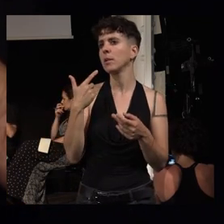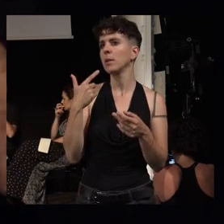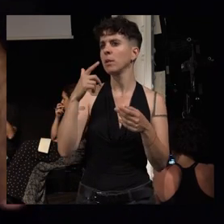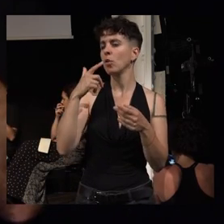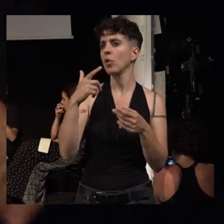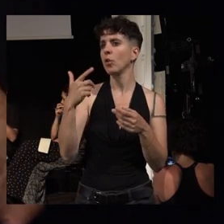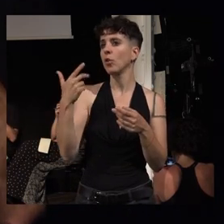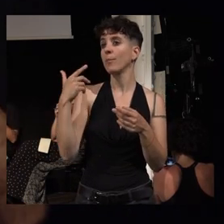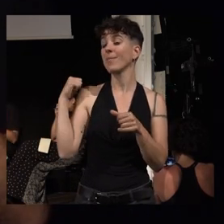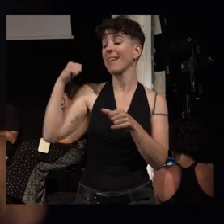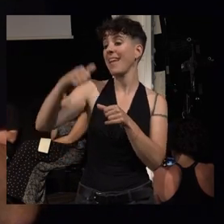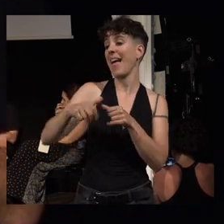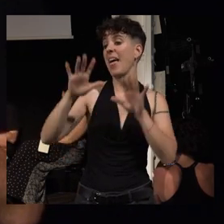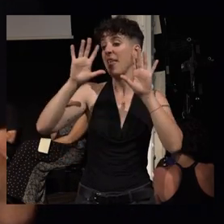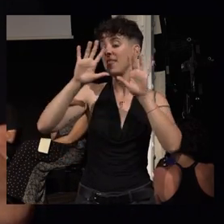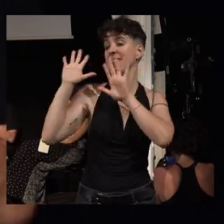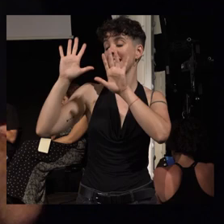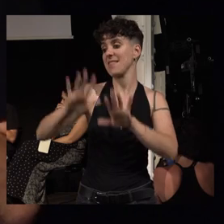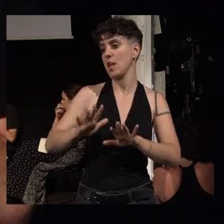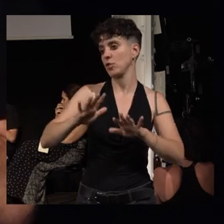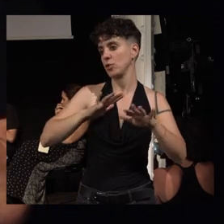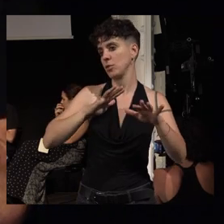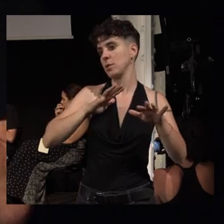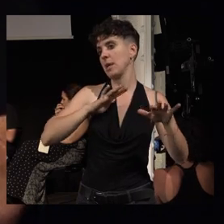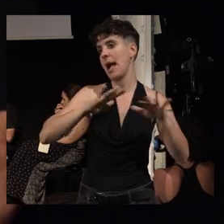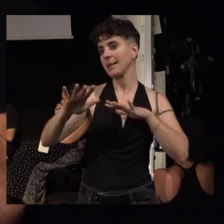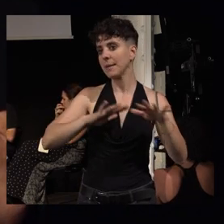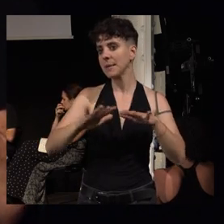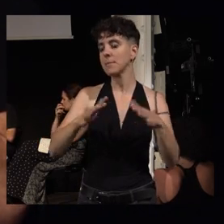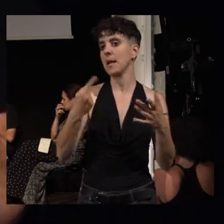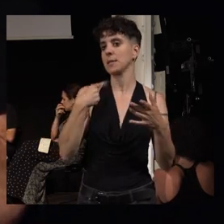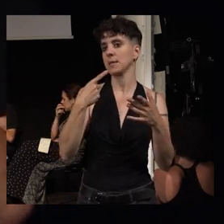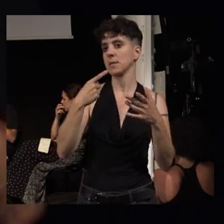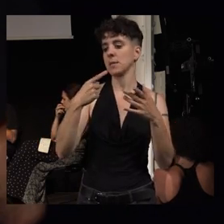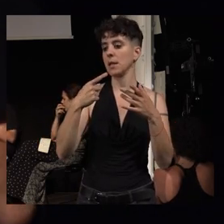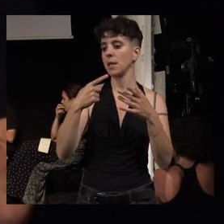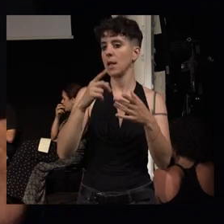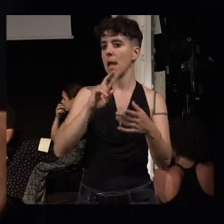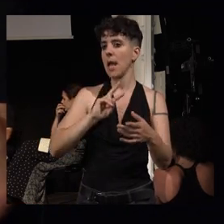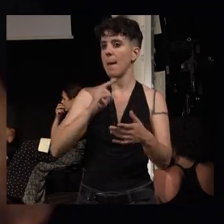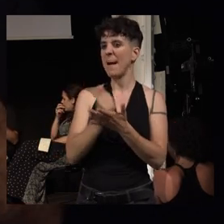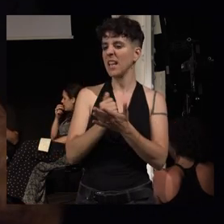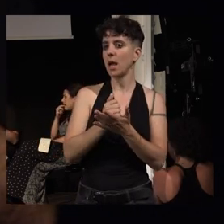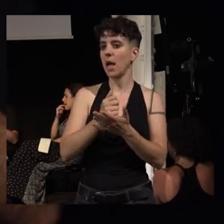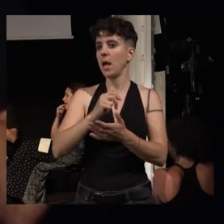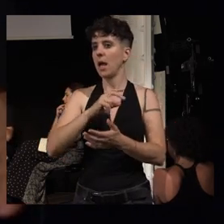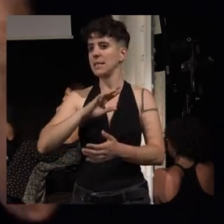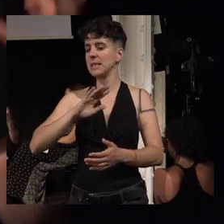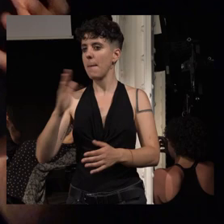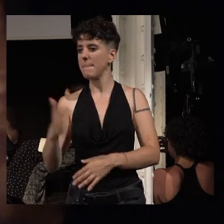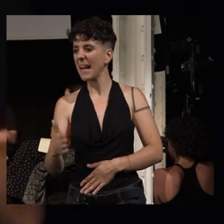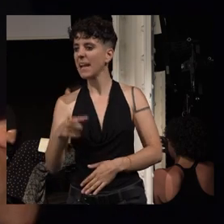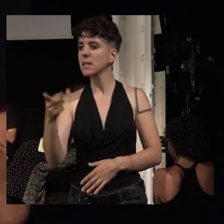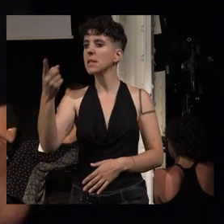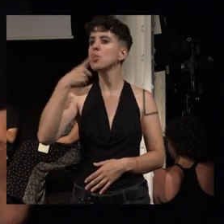en estos 10 años que he estado participando como activista de las mariboyas precarias, cuando nos preguntaban, por ejemplo, ¿y cómo trabajáis con